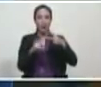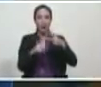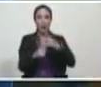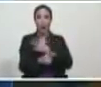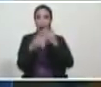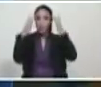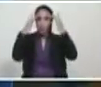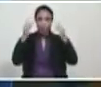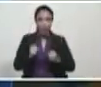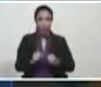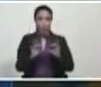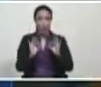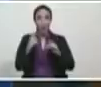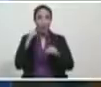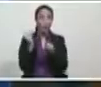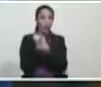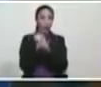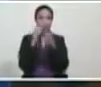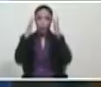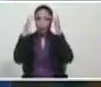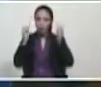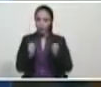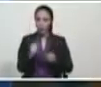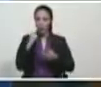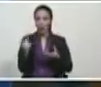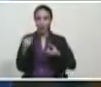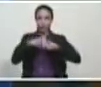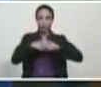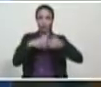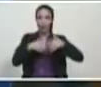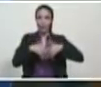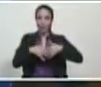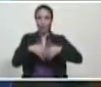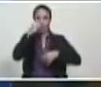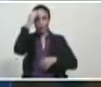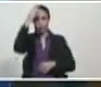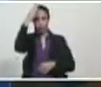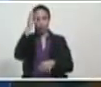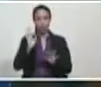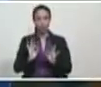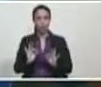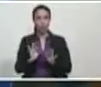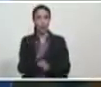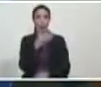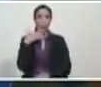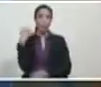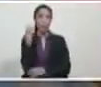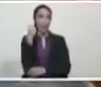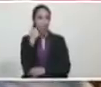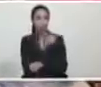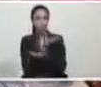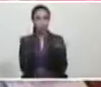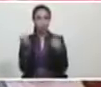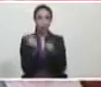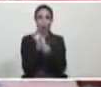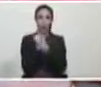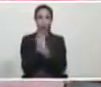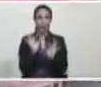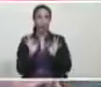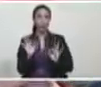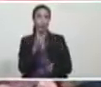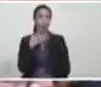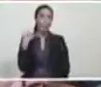talento humano, la clase trabajadora calificada. Tenemos los mejores trabajadores de la industria